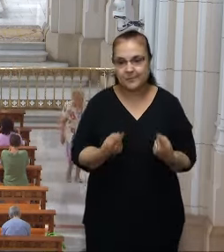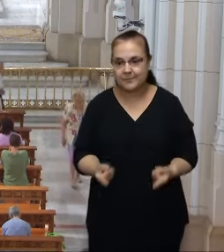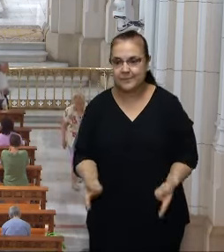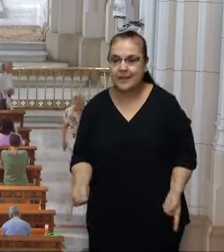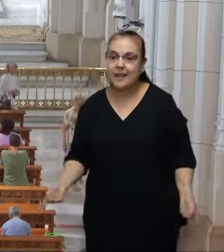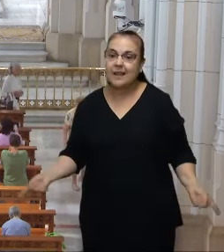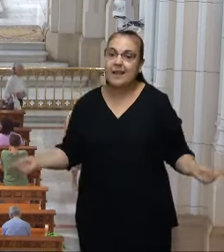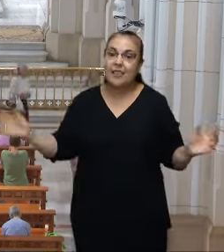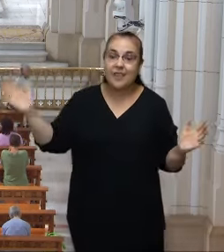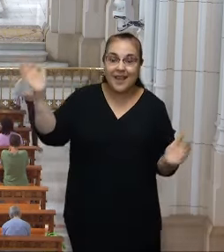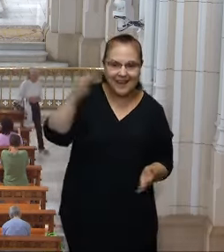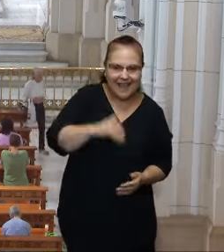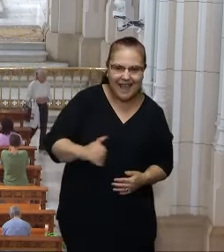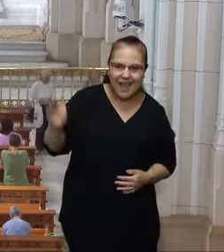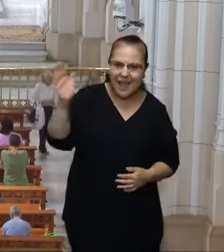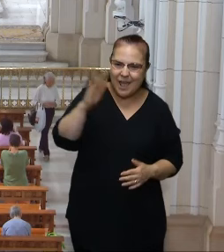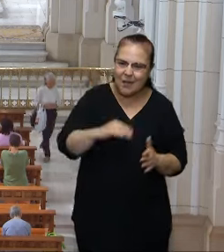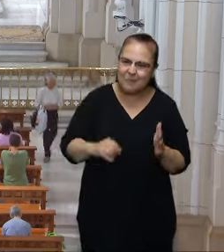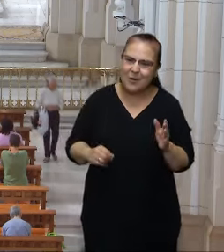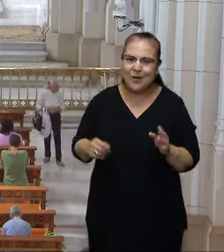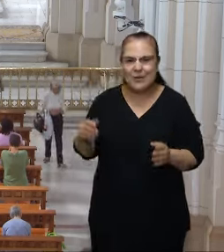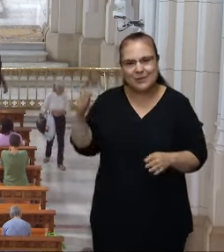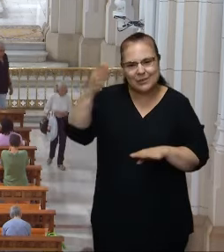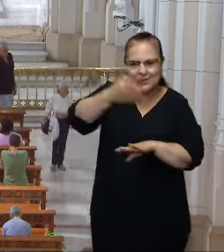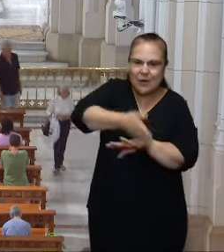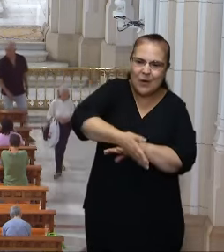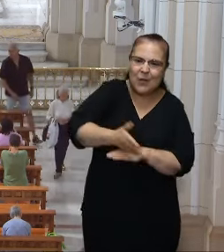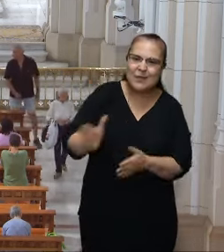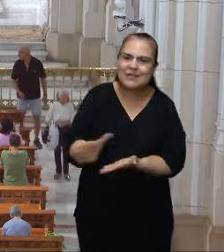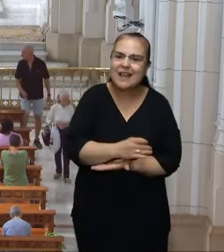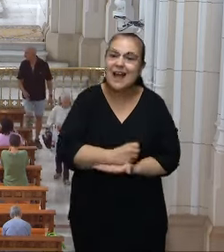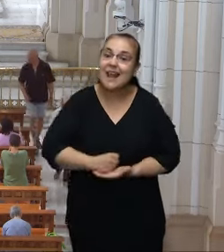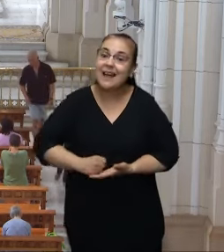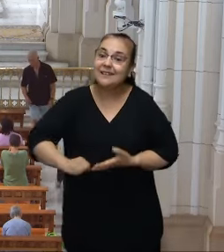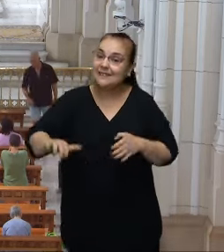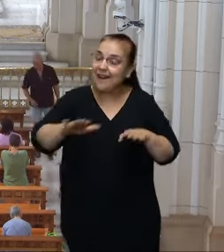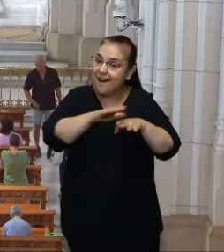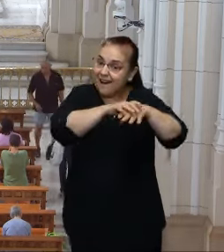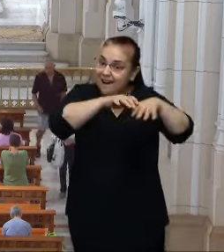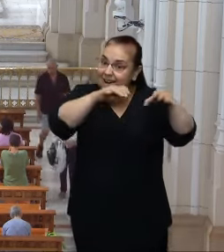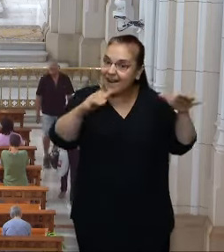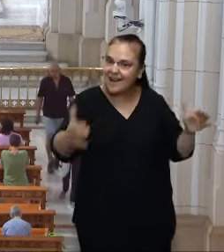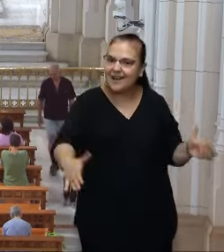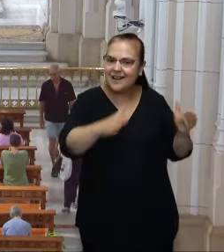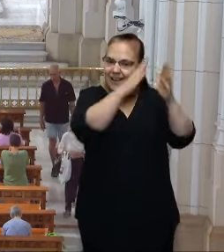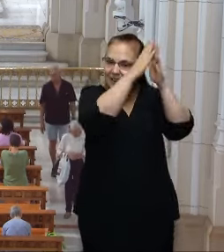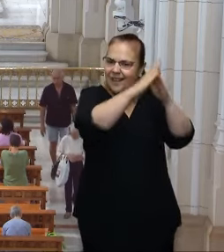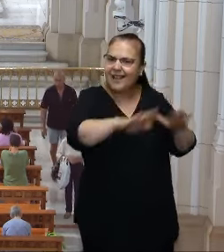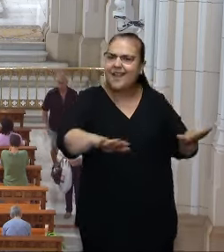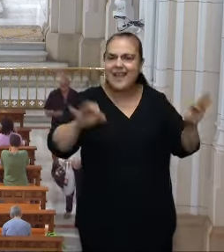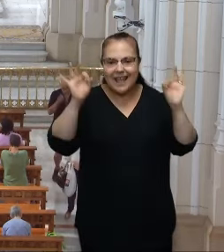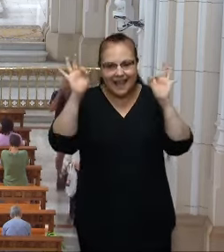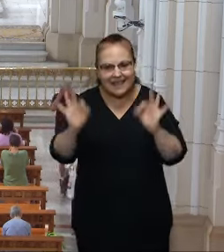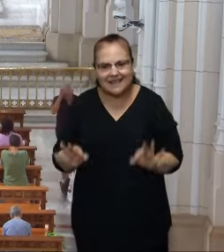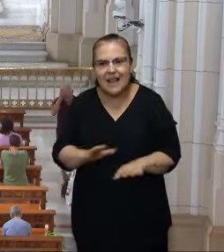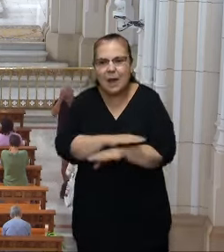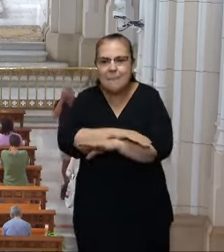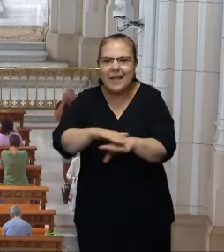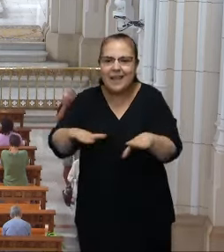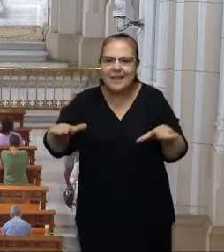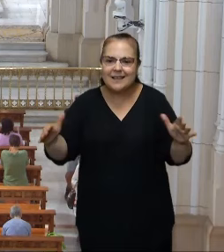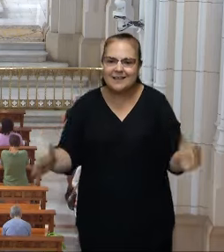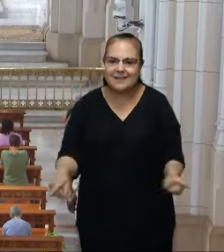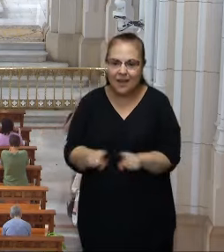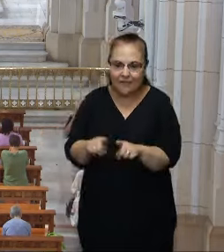vino acerquémonos todos al altar es